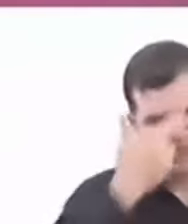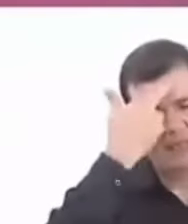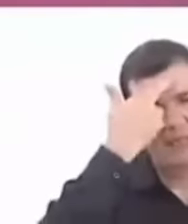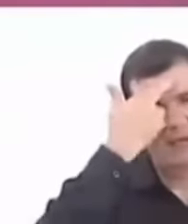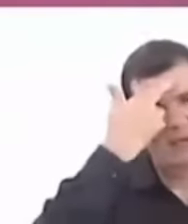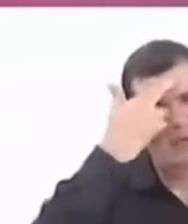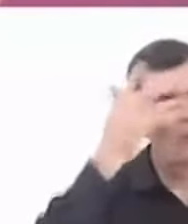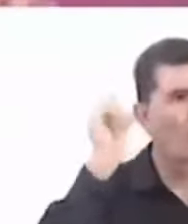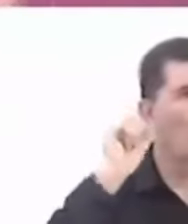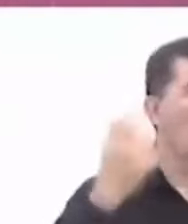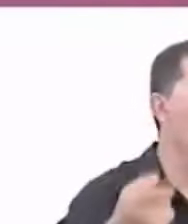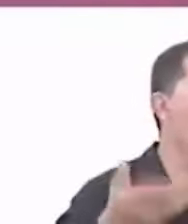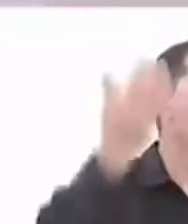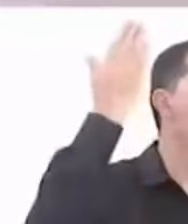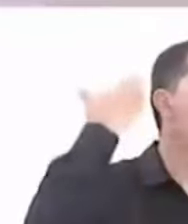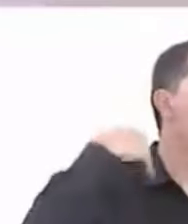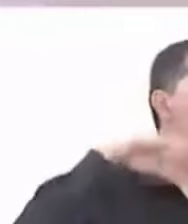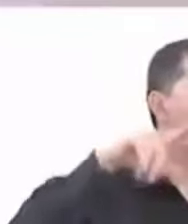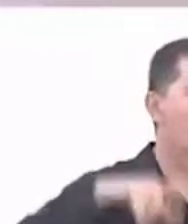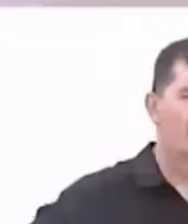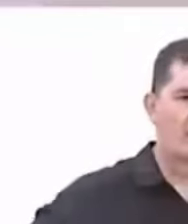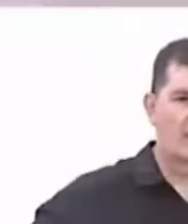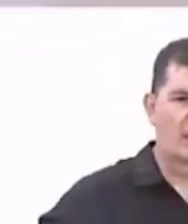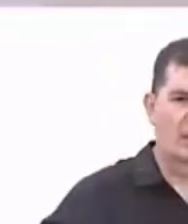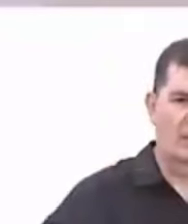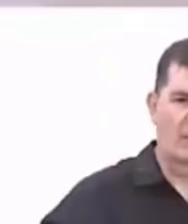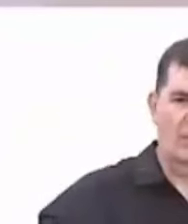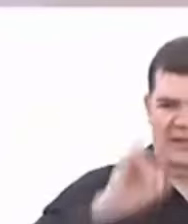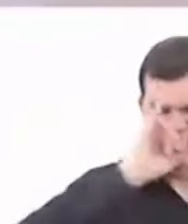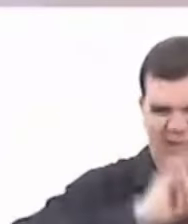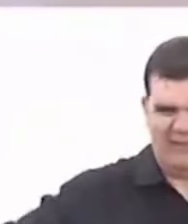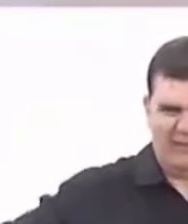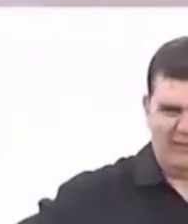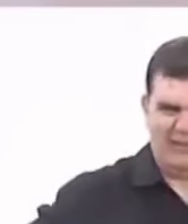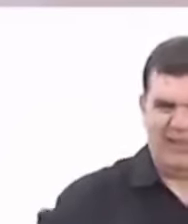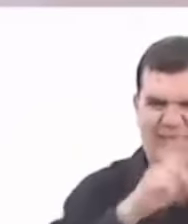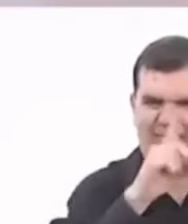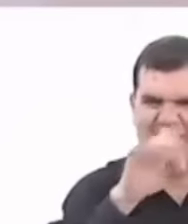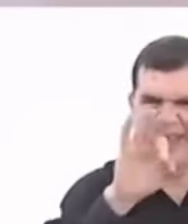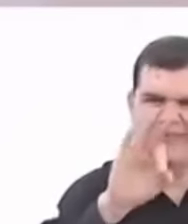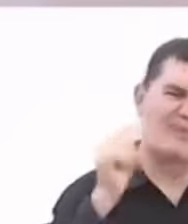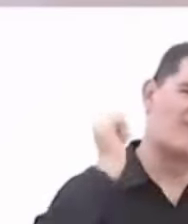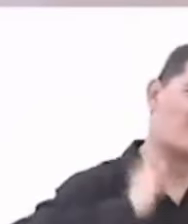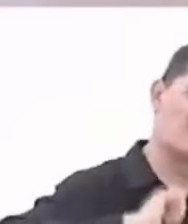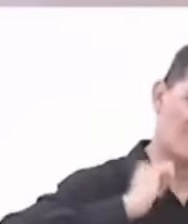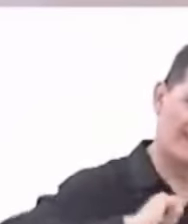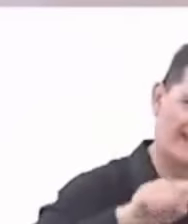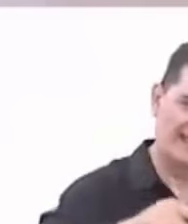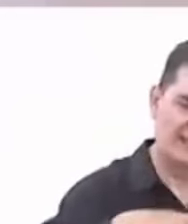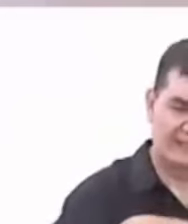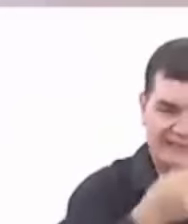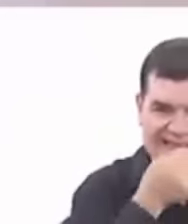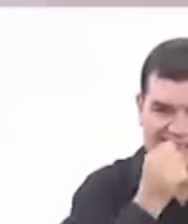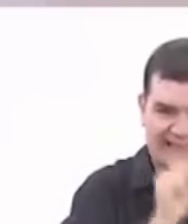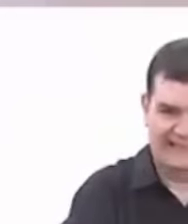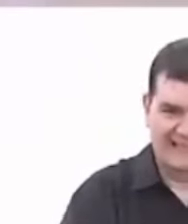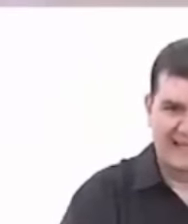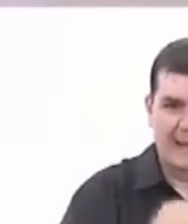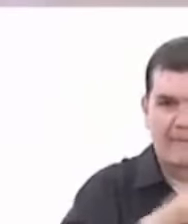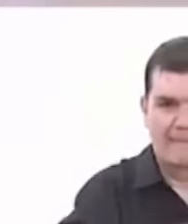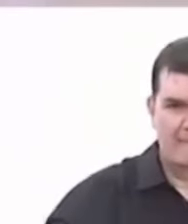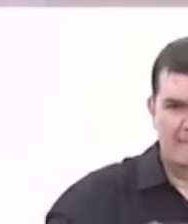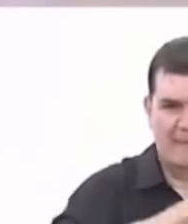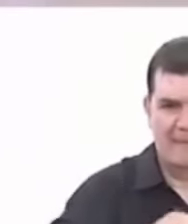momento cuando él fue jefe de gobierno del entonces Distrito Federal y yo era secretaria del Medio